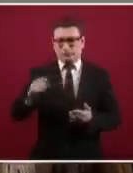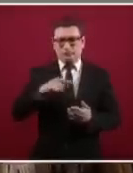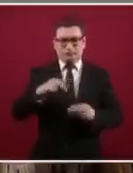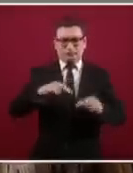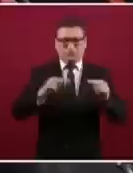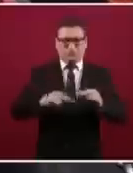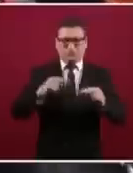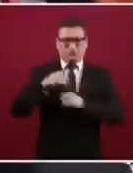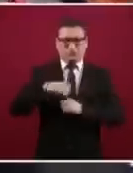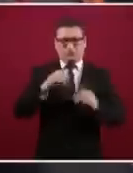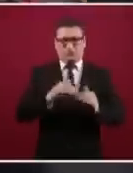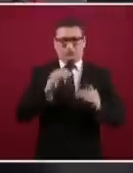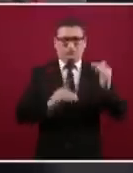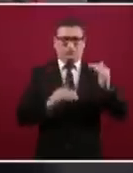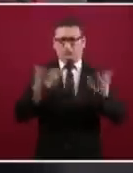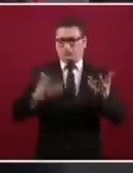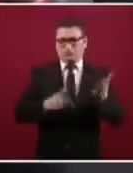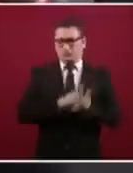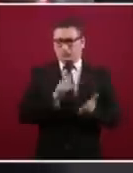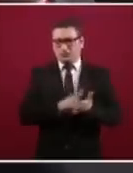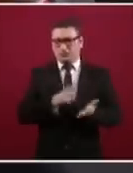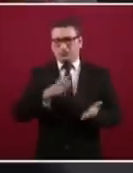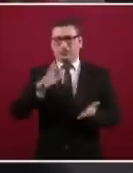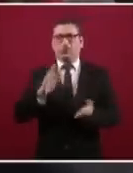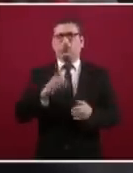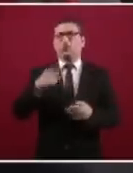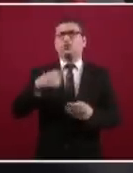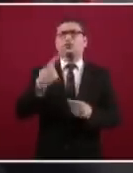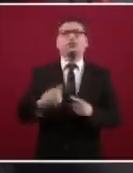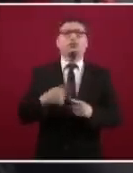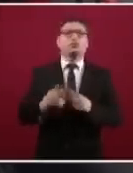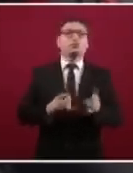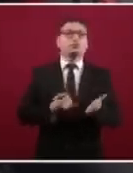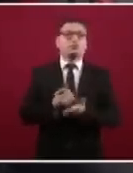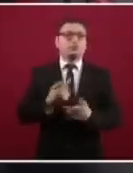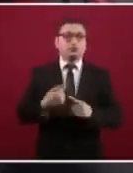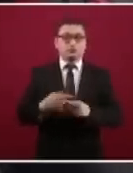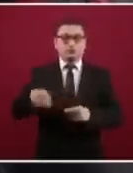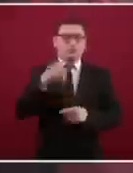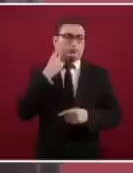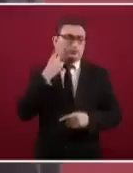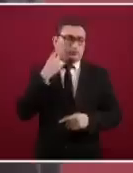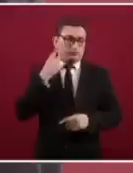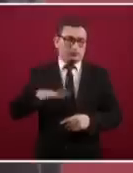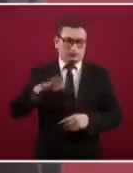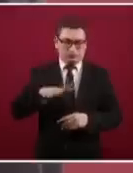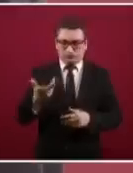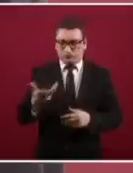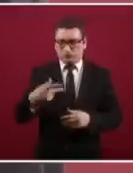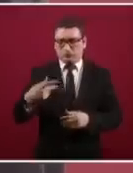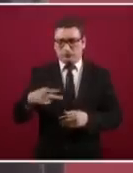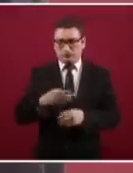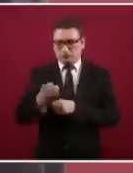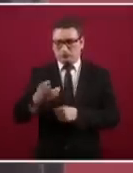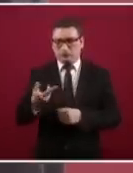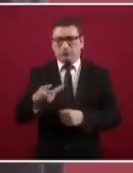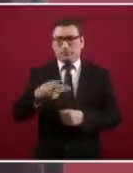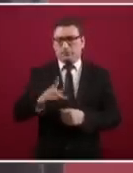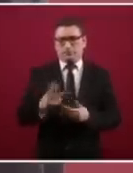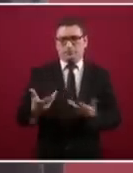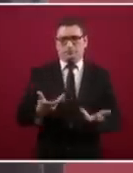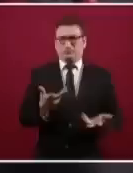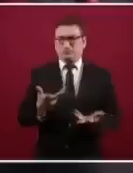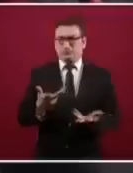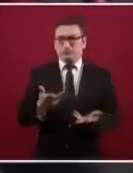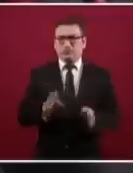jerarquía de la ley y de las decisiones que puede tomar, que pueden tomar los diputados locales, no es como pues de